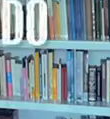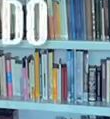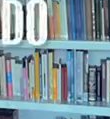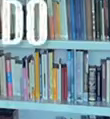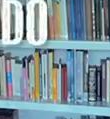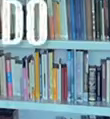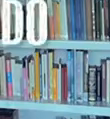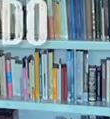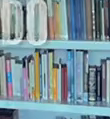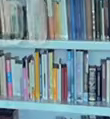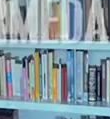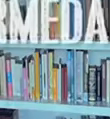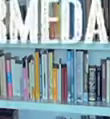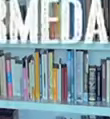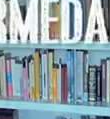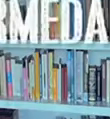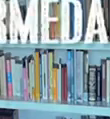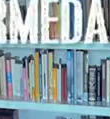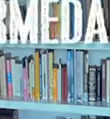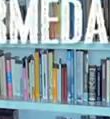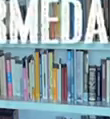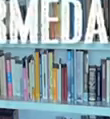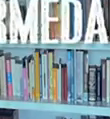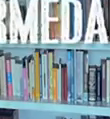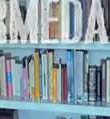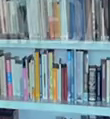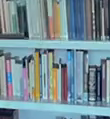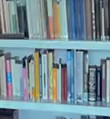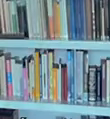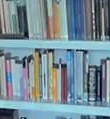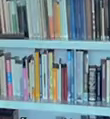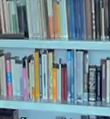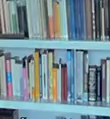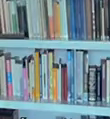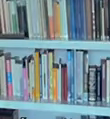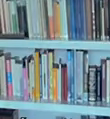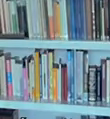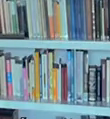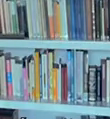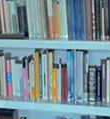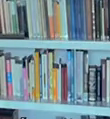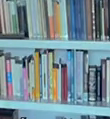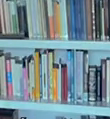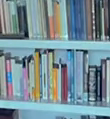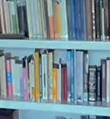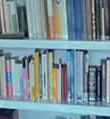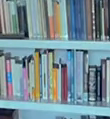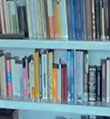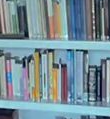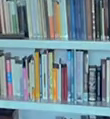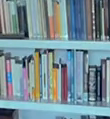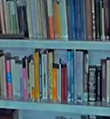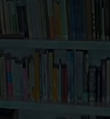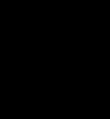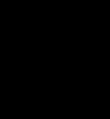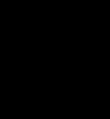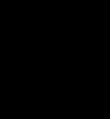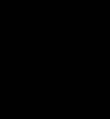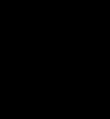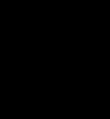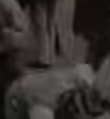cólera que era mayor el miedo que causaba esperar la enfermedad que el riesgo que se corría cuando se